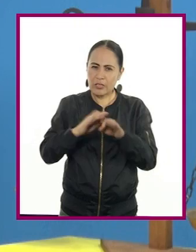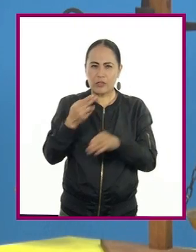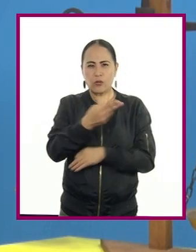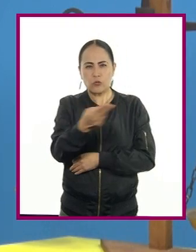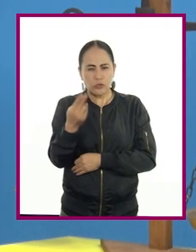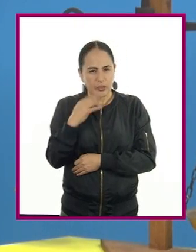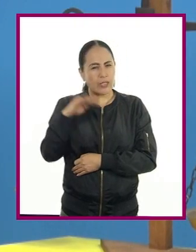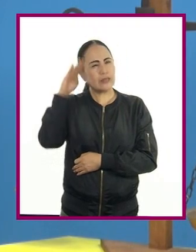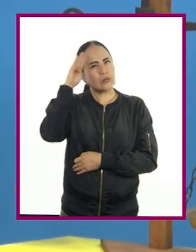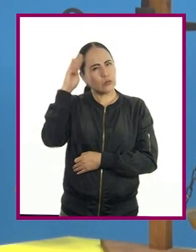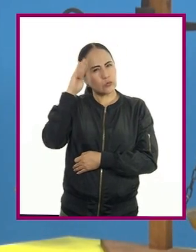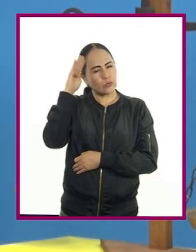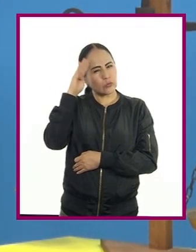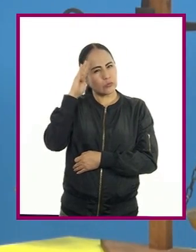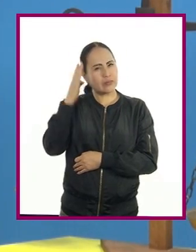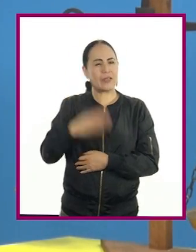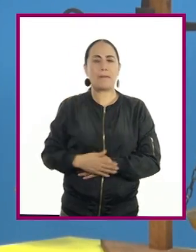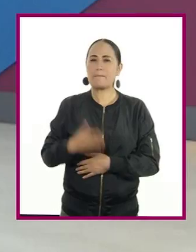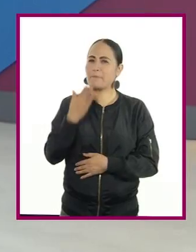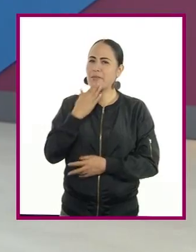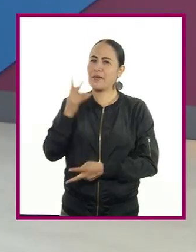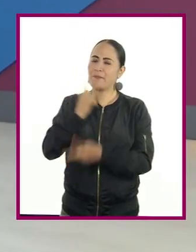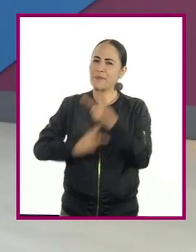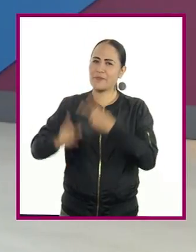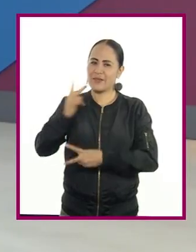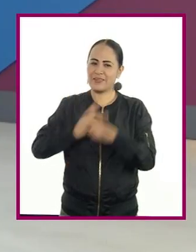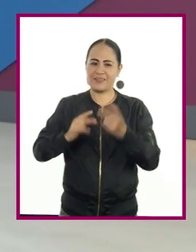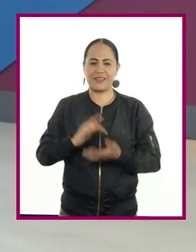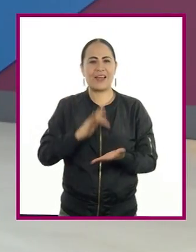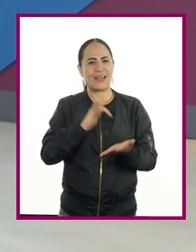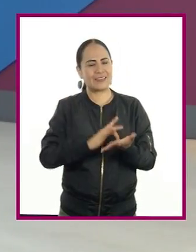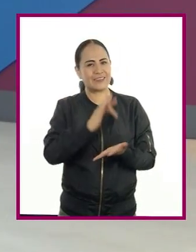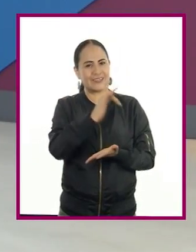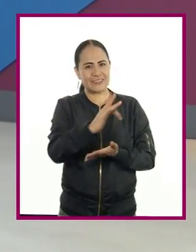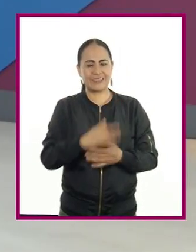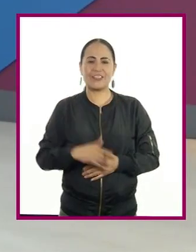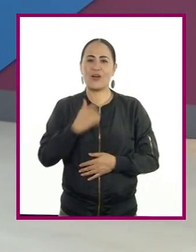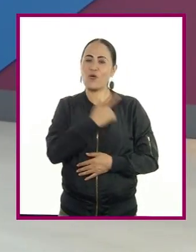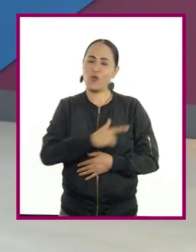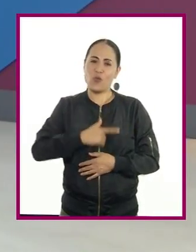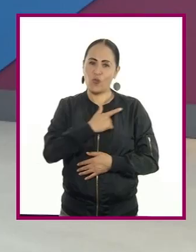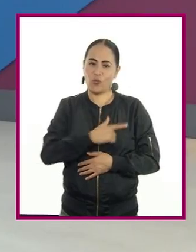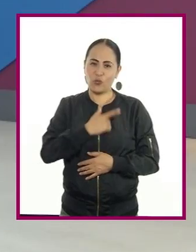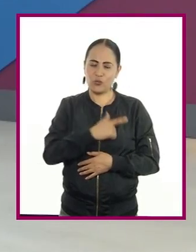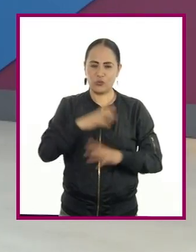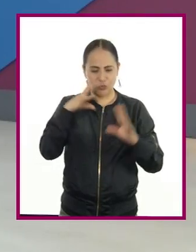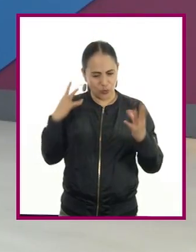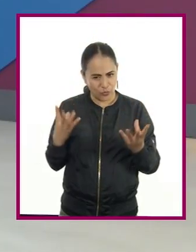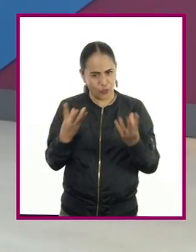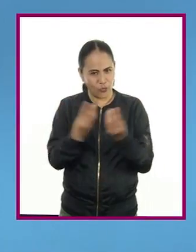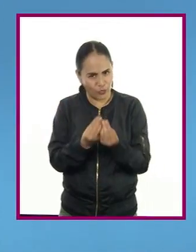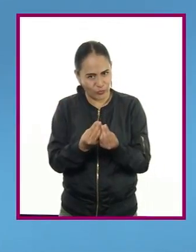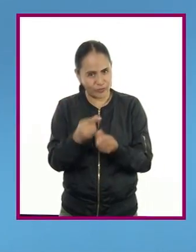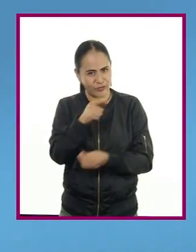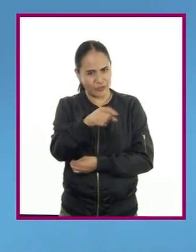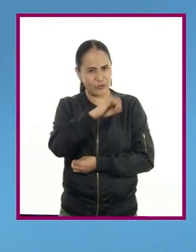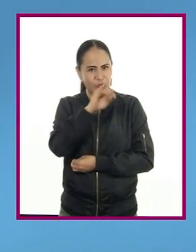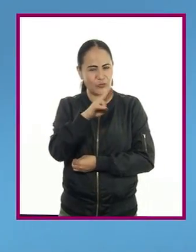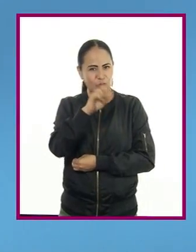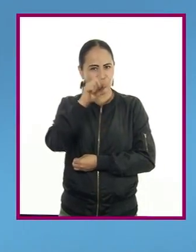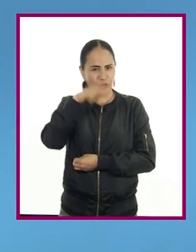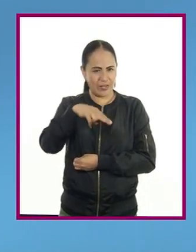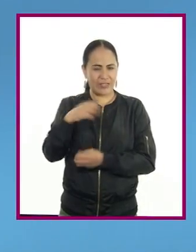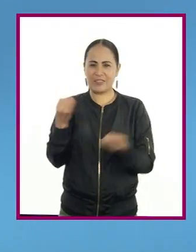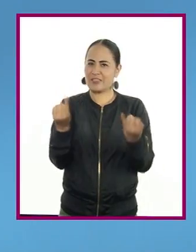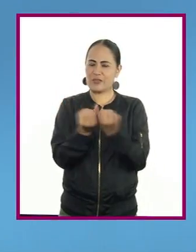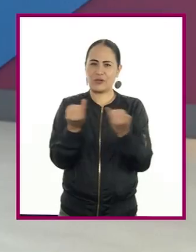reflexionar. Bienvenida, maestra. Gracias. Es un gusto compartir esta sesión contigo, Juan Carlos, y con